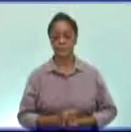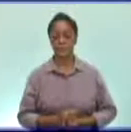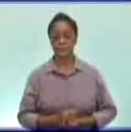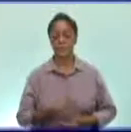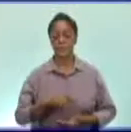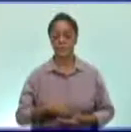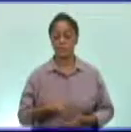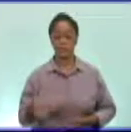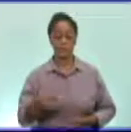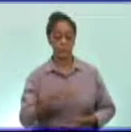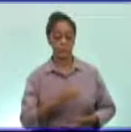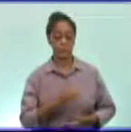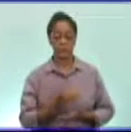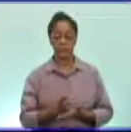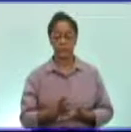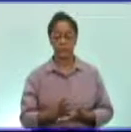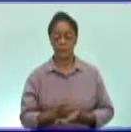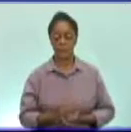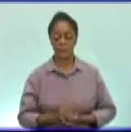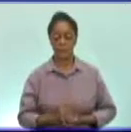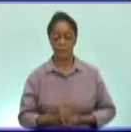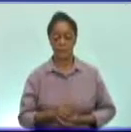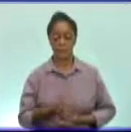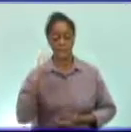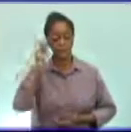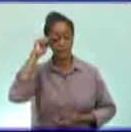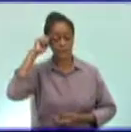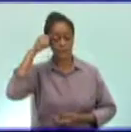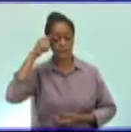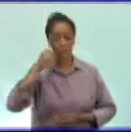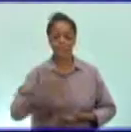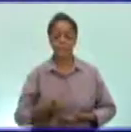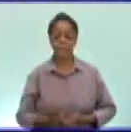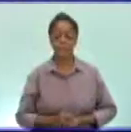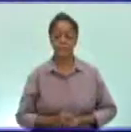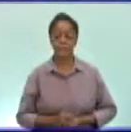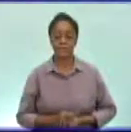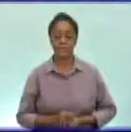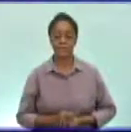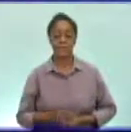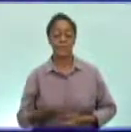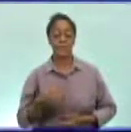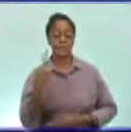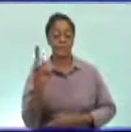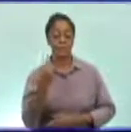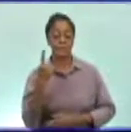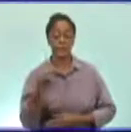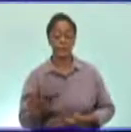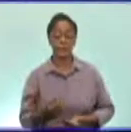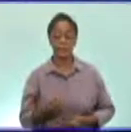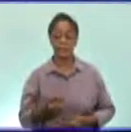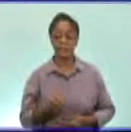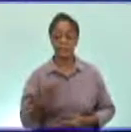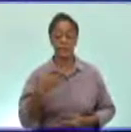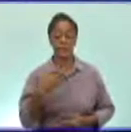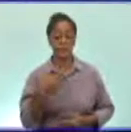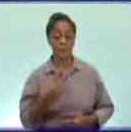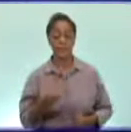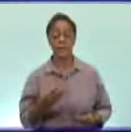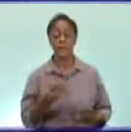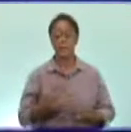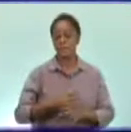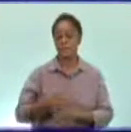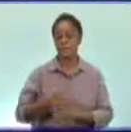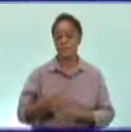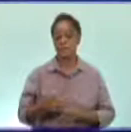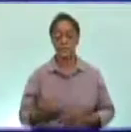Durante estas clases has aprendido que en la naturaleza existe gran